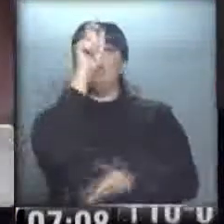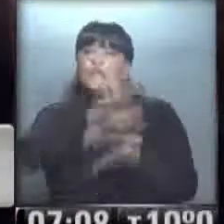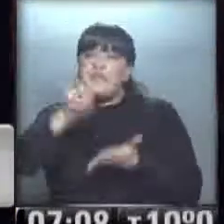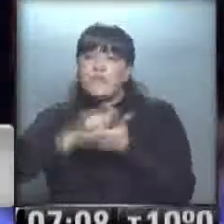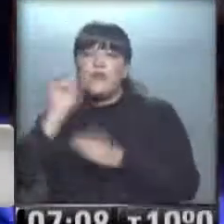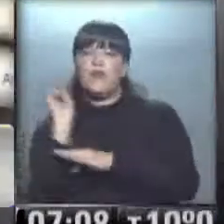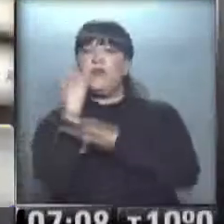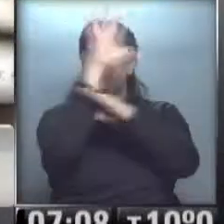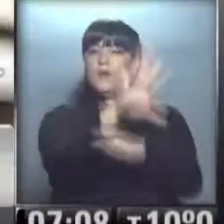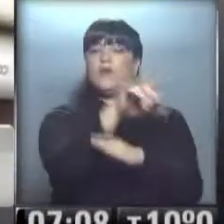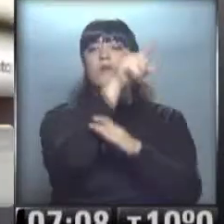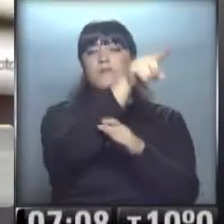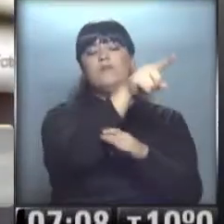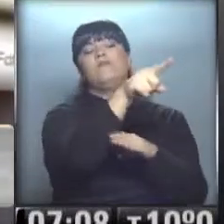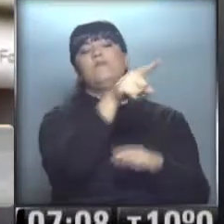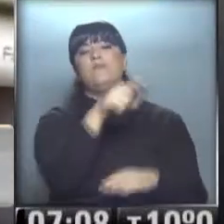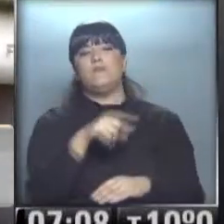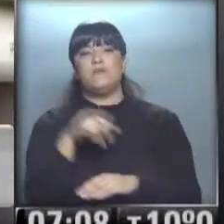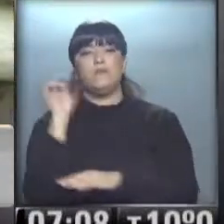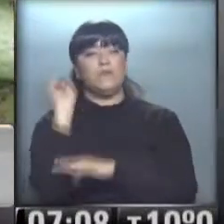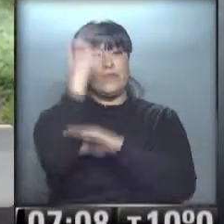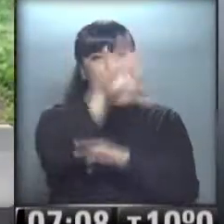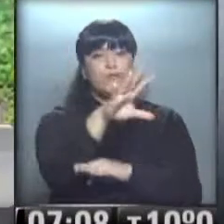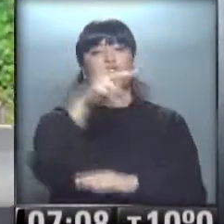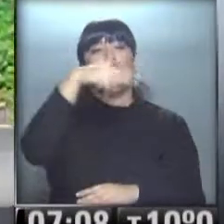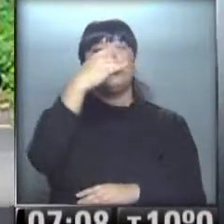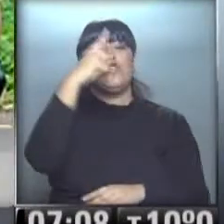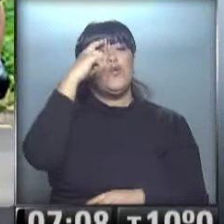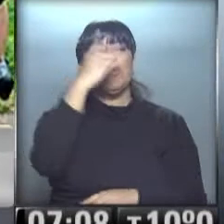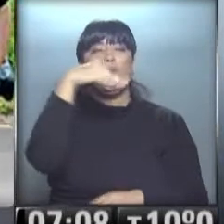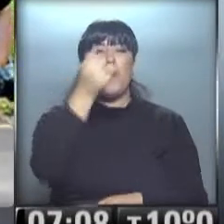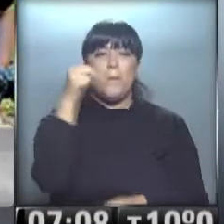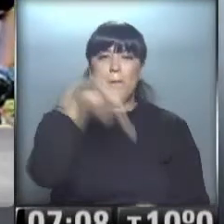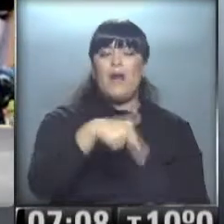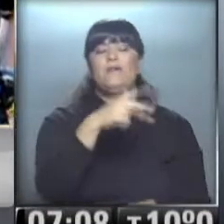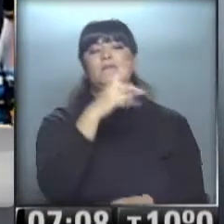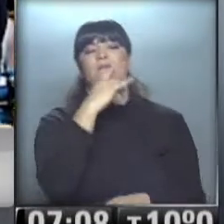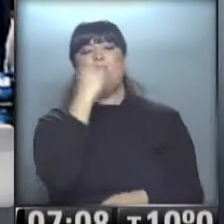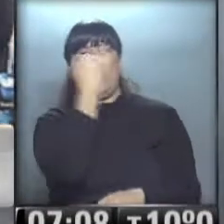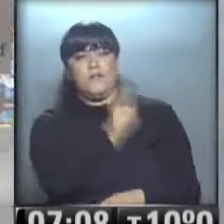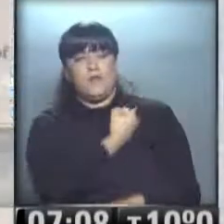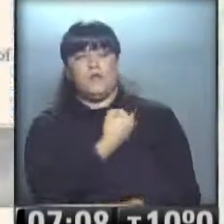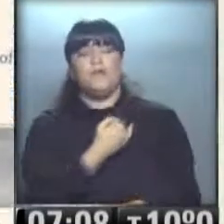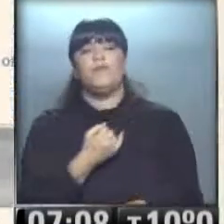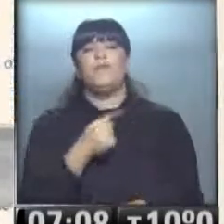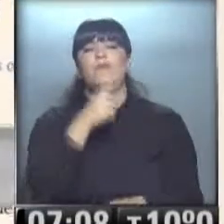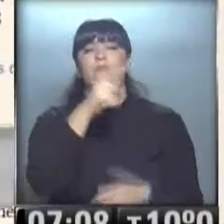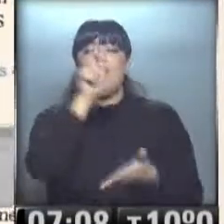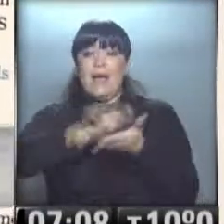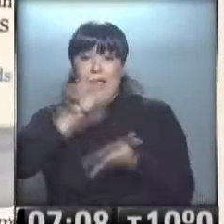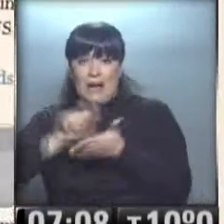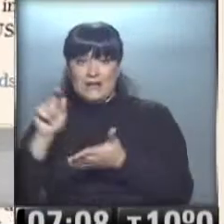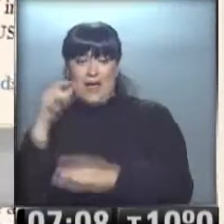el representante del fondo buitre Elliott, James Newman, en el diario estadounidense Financial Times. La carta de Kicillof